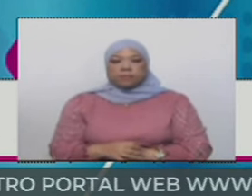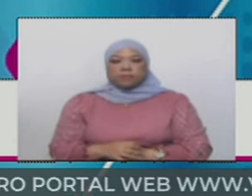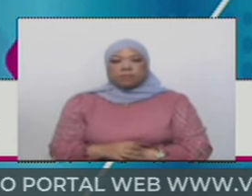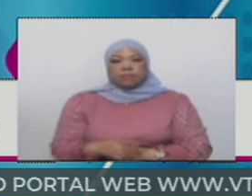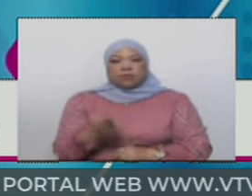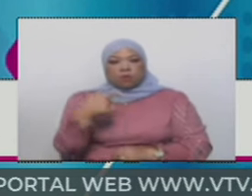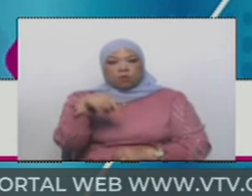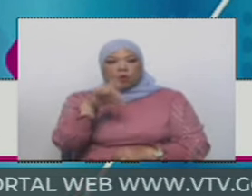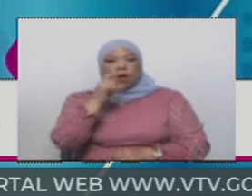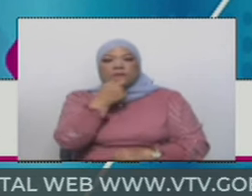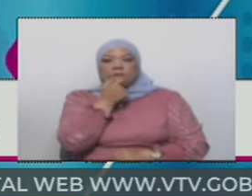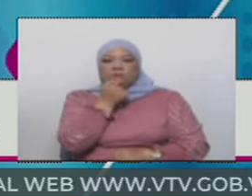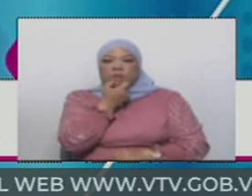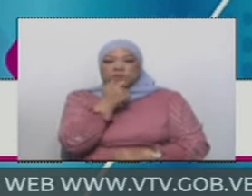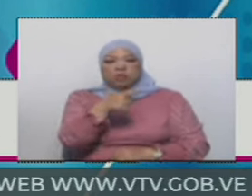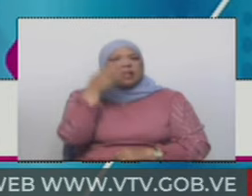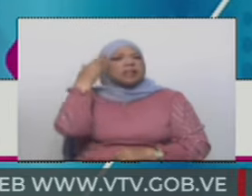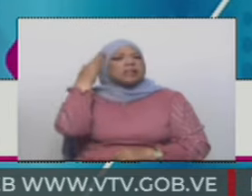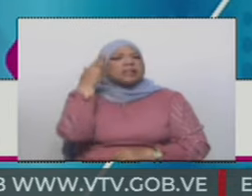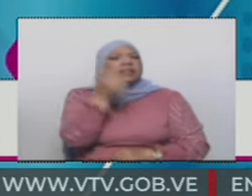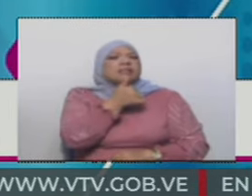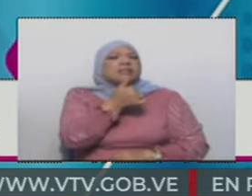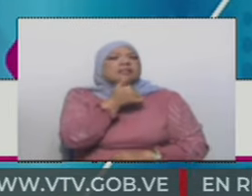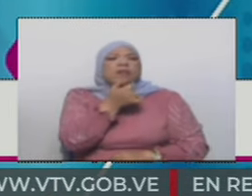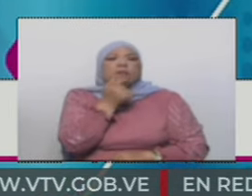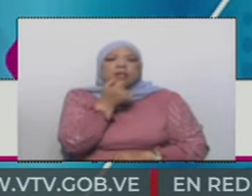dijera en inglés, ¿quién sabe inglés aquí?